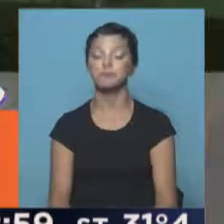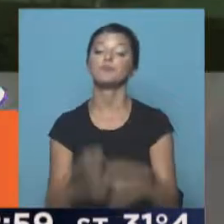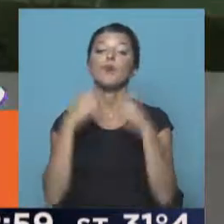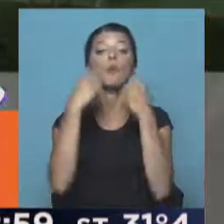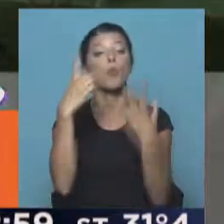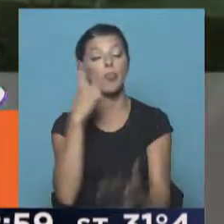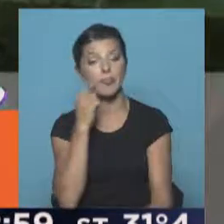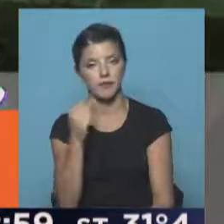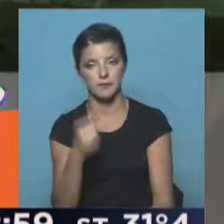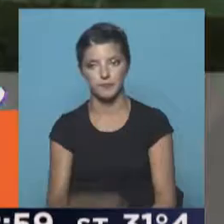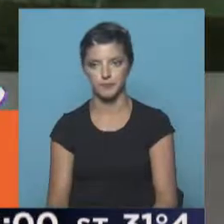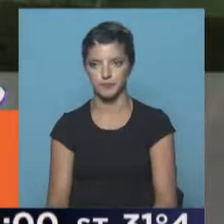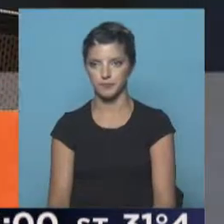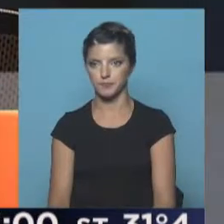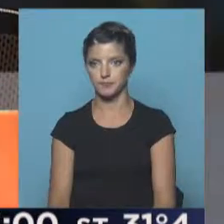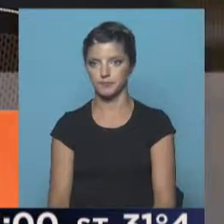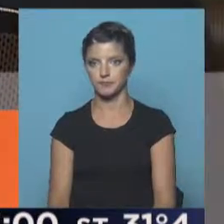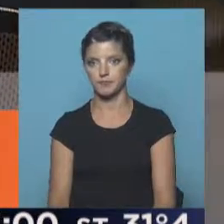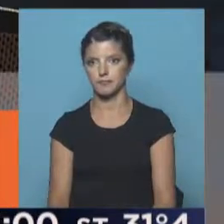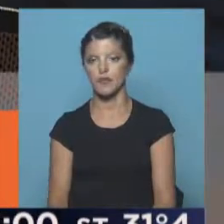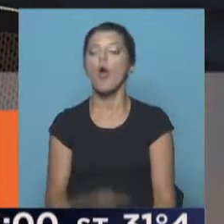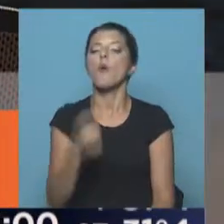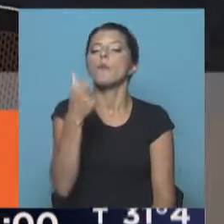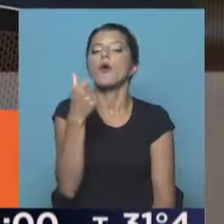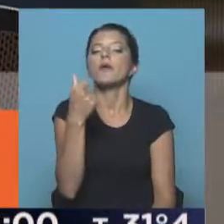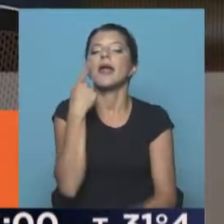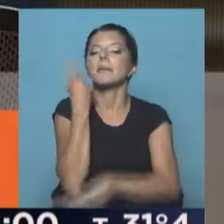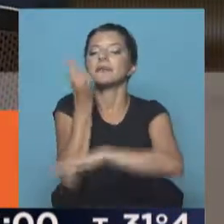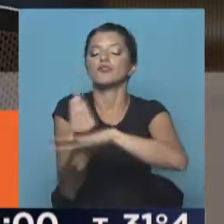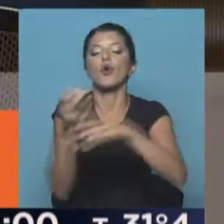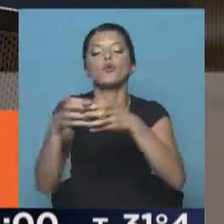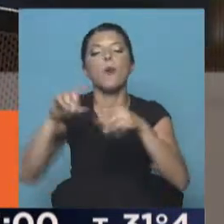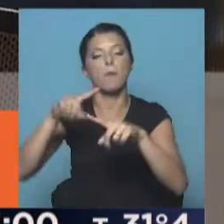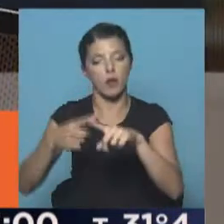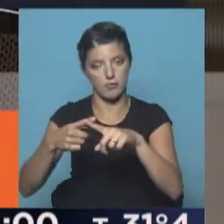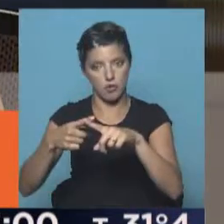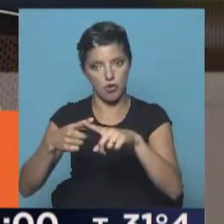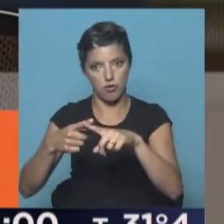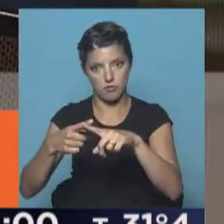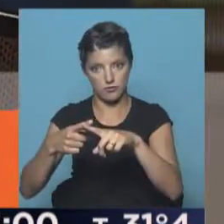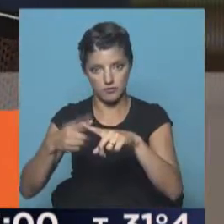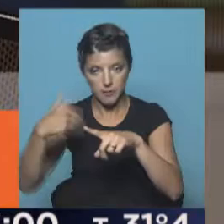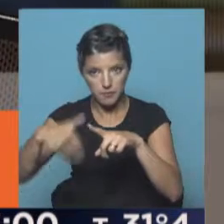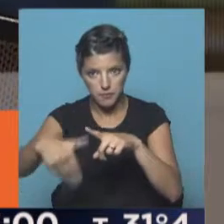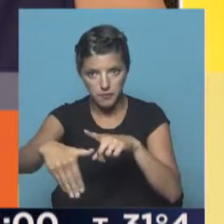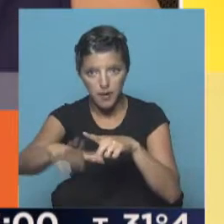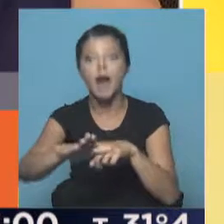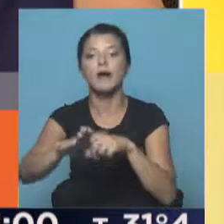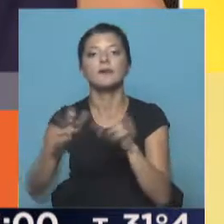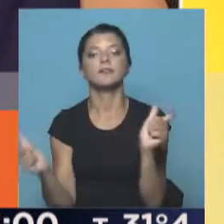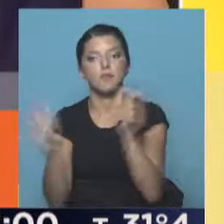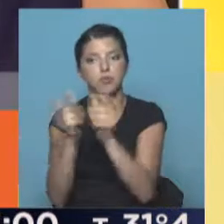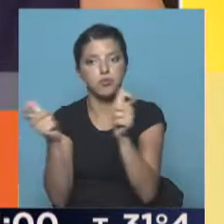una muy baja representatividad de los partidos políticos que van a tener que hacer una ronda de encuentros con